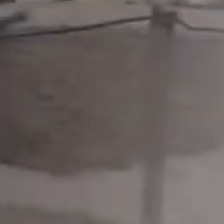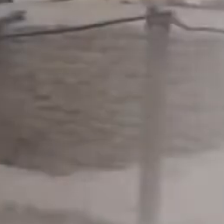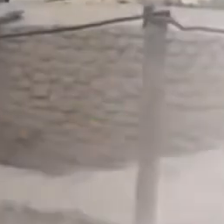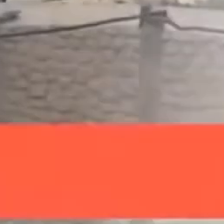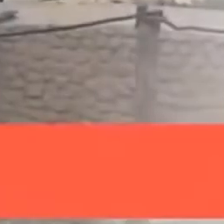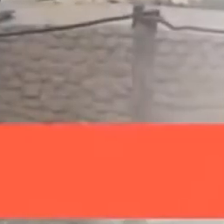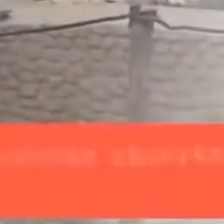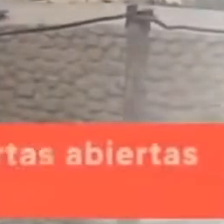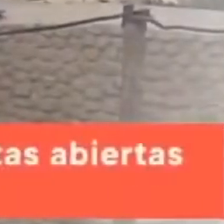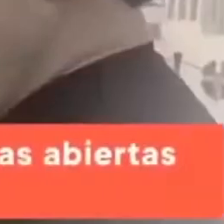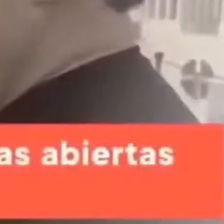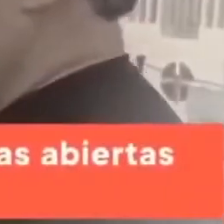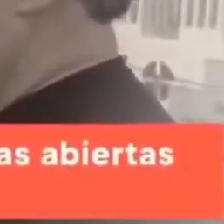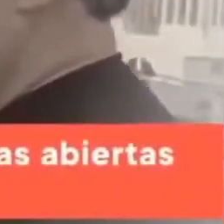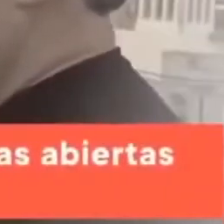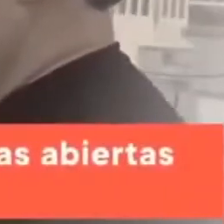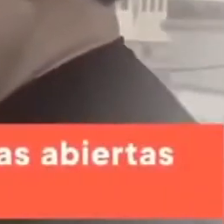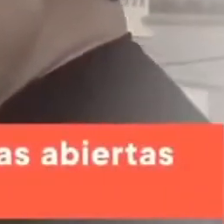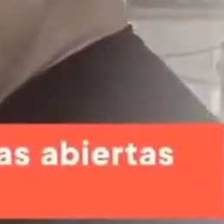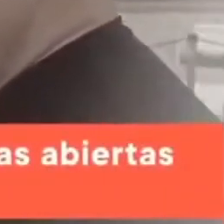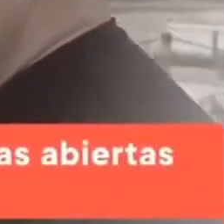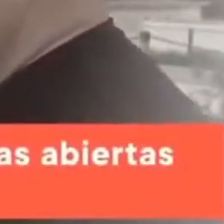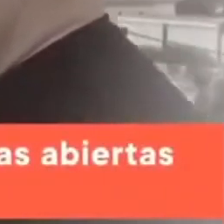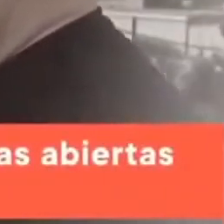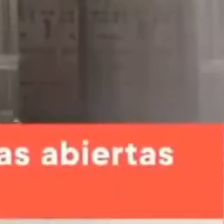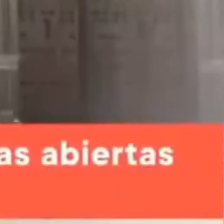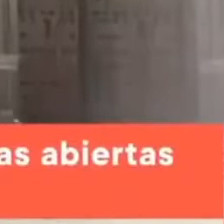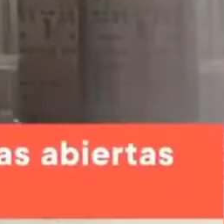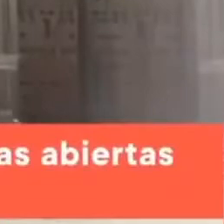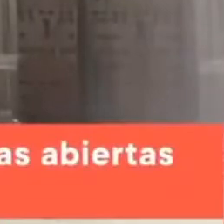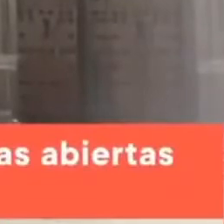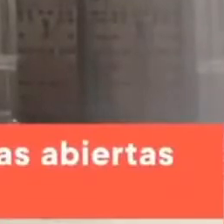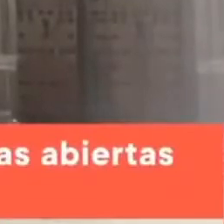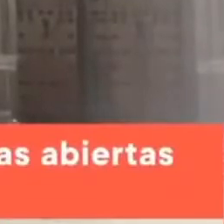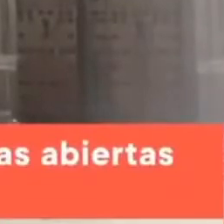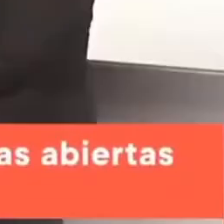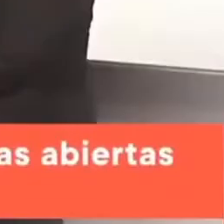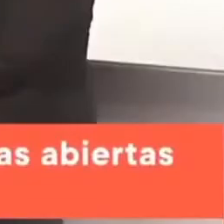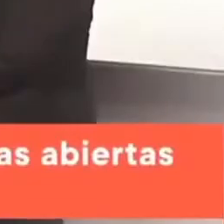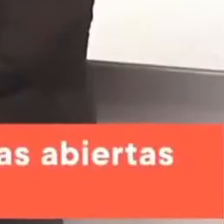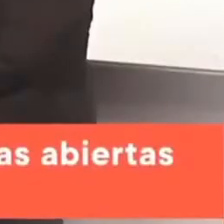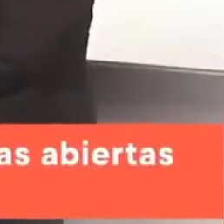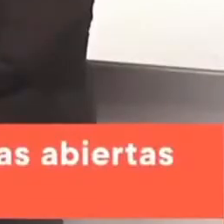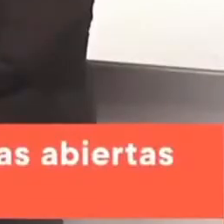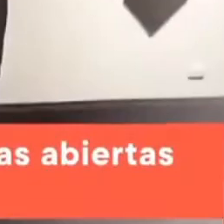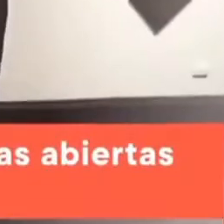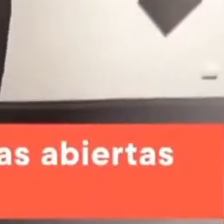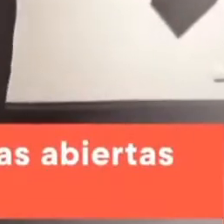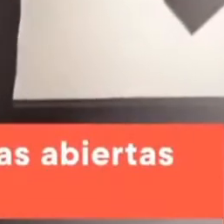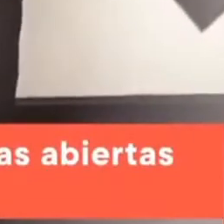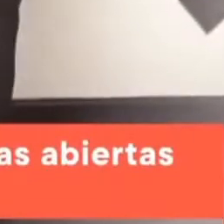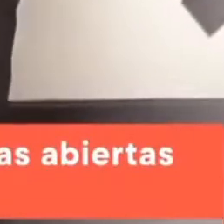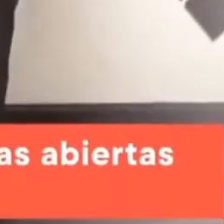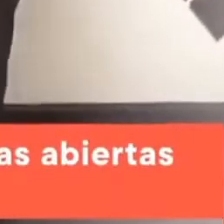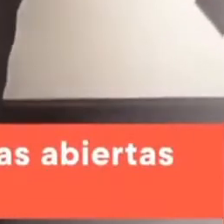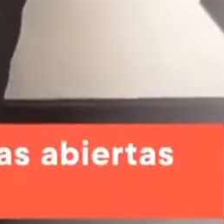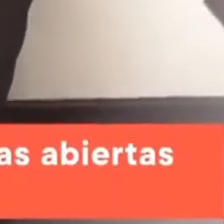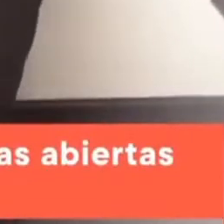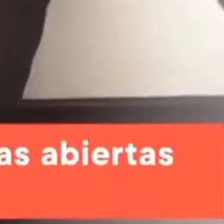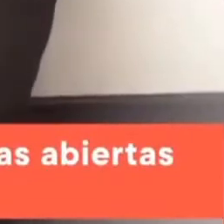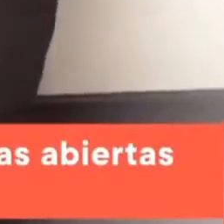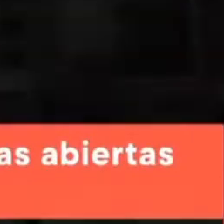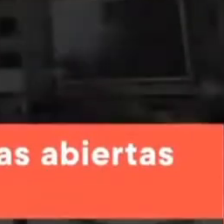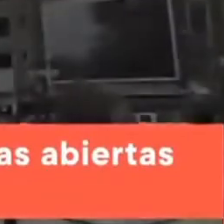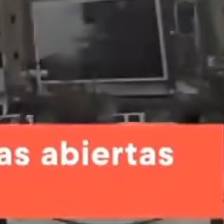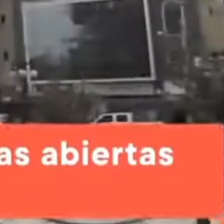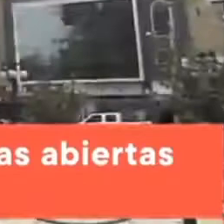Este sábado continúa nuestro homenaje al recordado Lucho Repetto. nuestro gran museólogo y conductor por más de